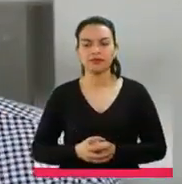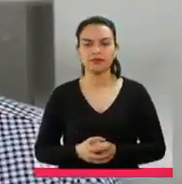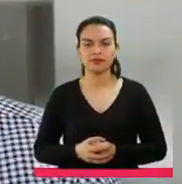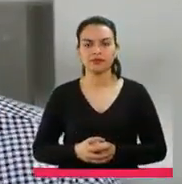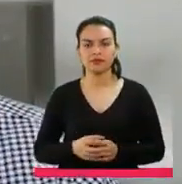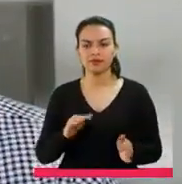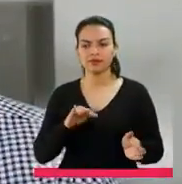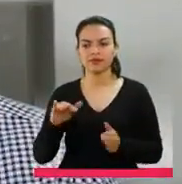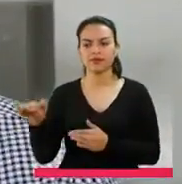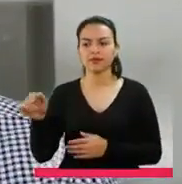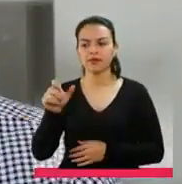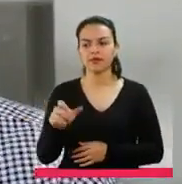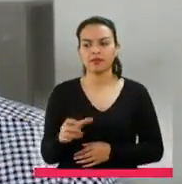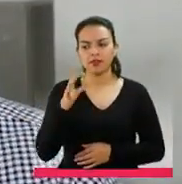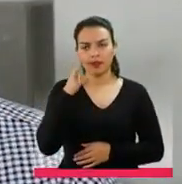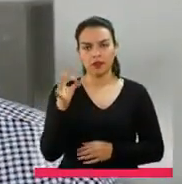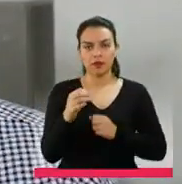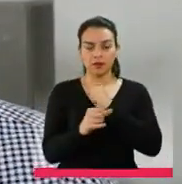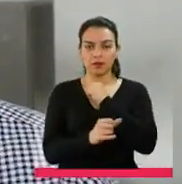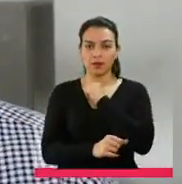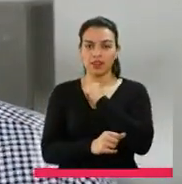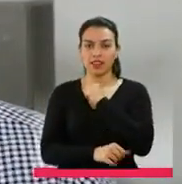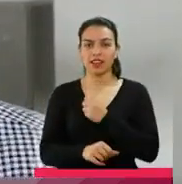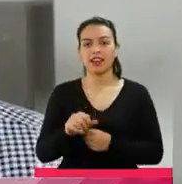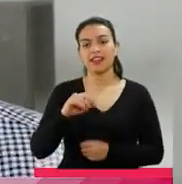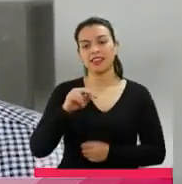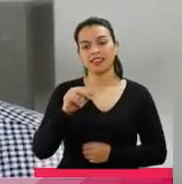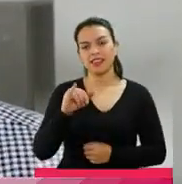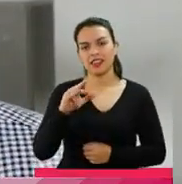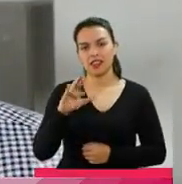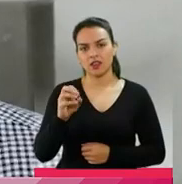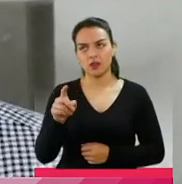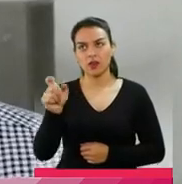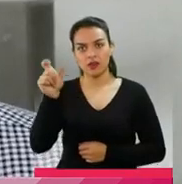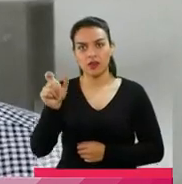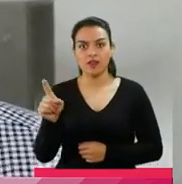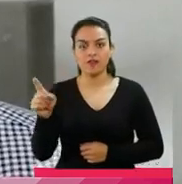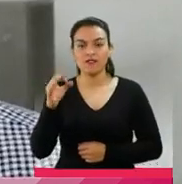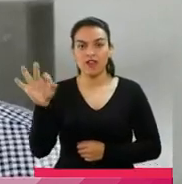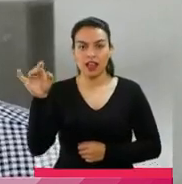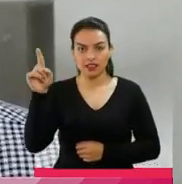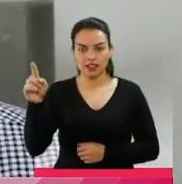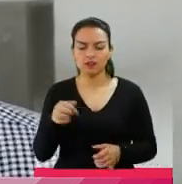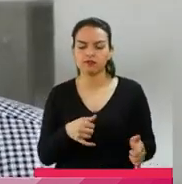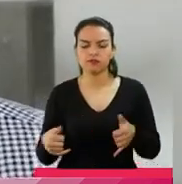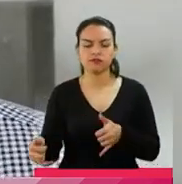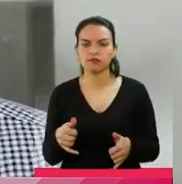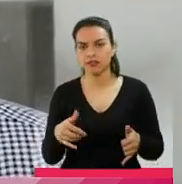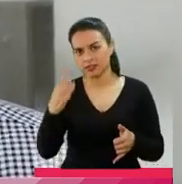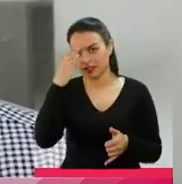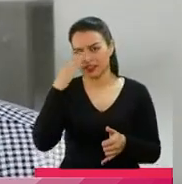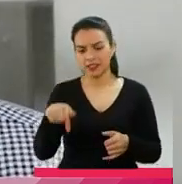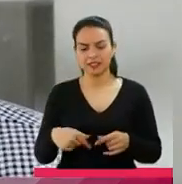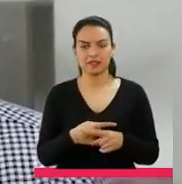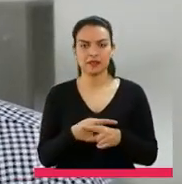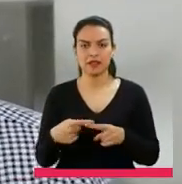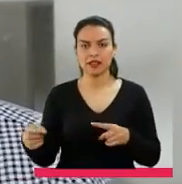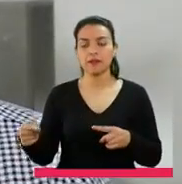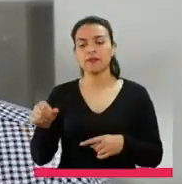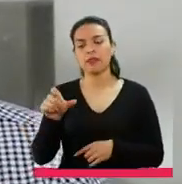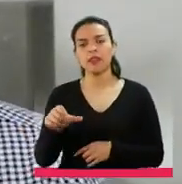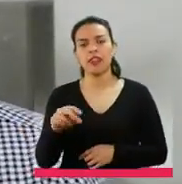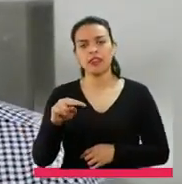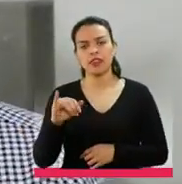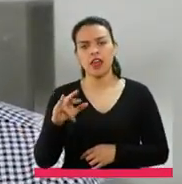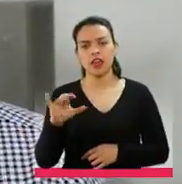El ciclista boyacense Nairo Quintana aprovechó el primer día de descanso del Tour de Francia para compartir sus sensaciones de la primera semana. Nairo está tranquilo con su